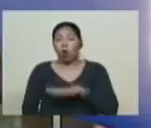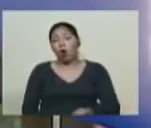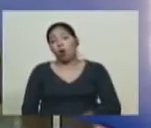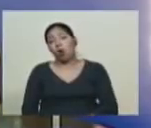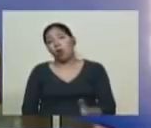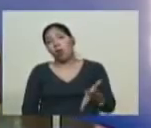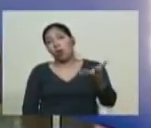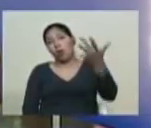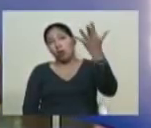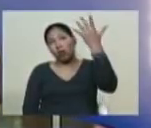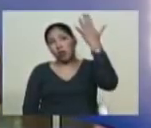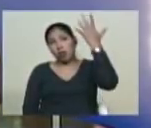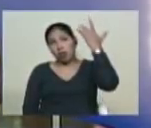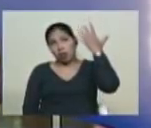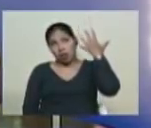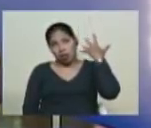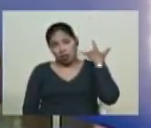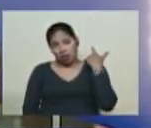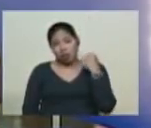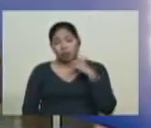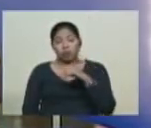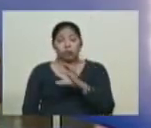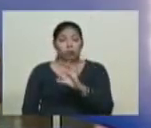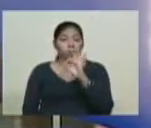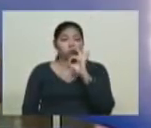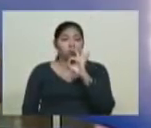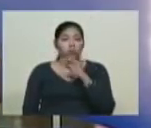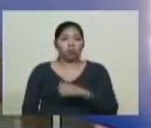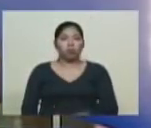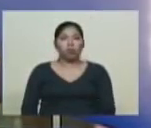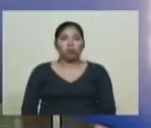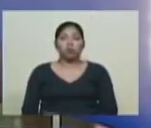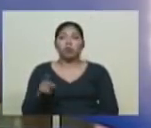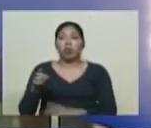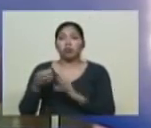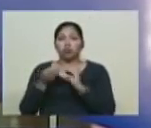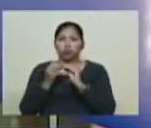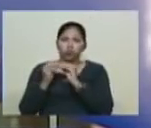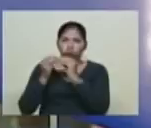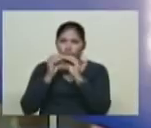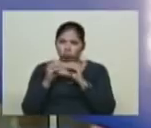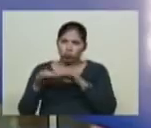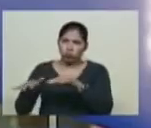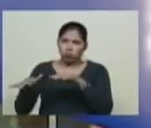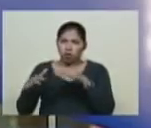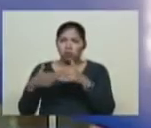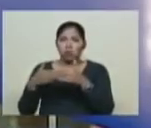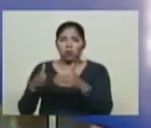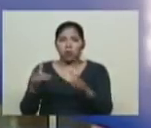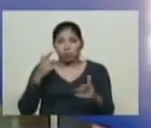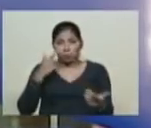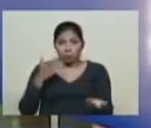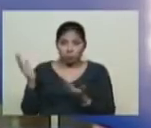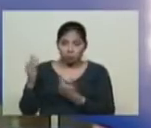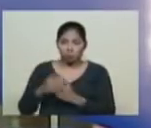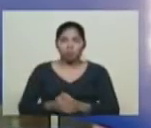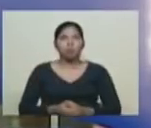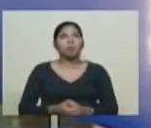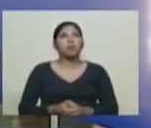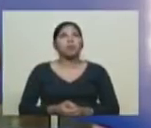a proceder a la reinauguración, rehabilitación general de las áreas de la maternidad Concepción